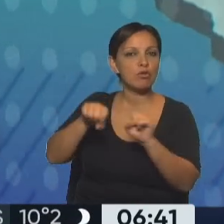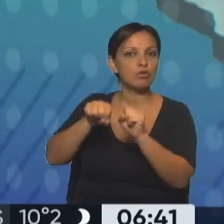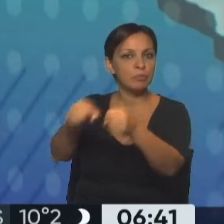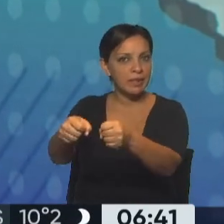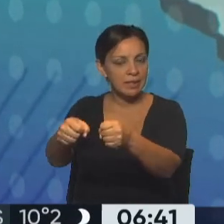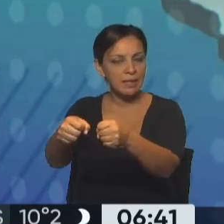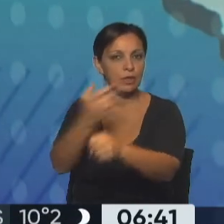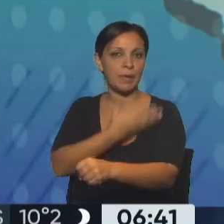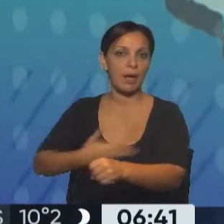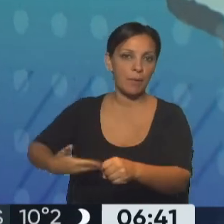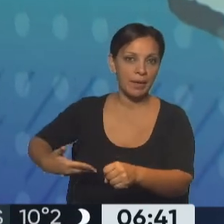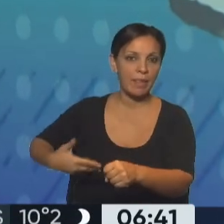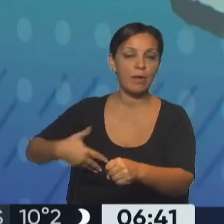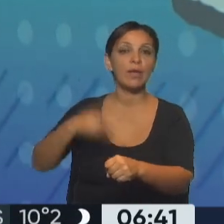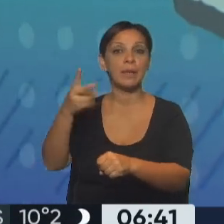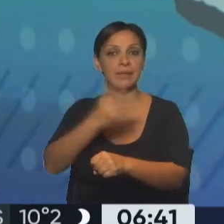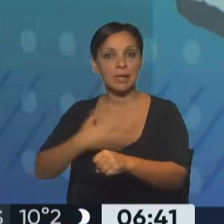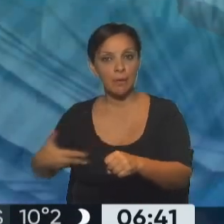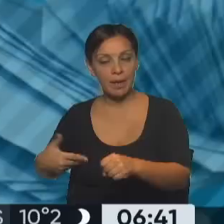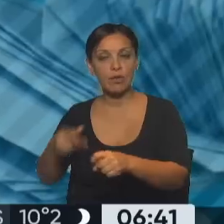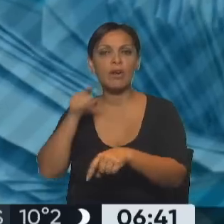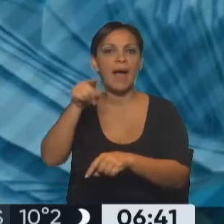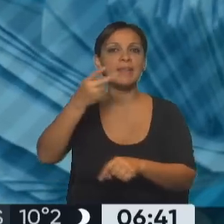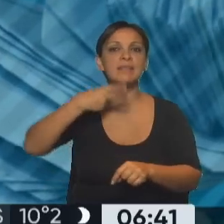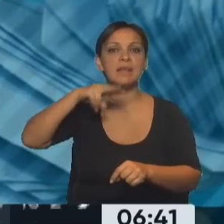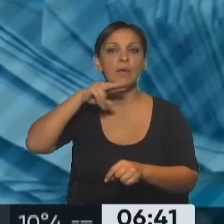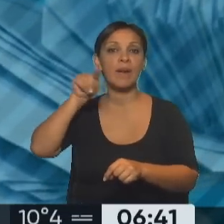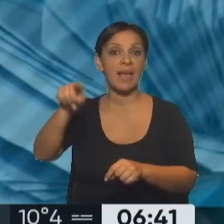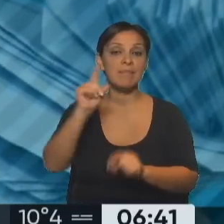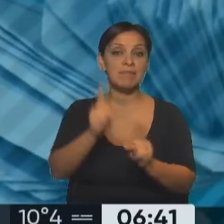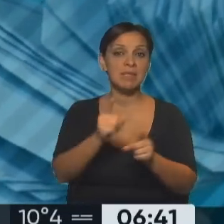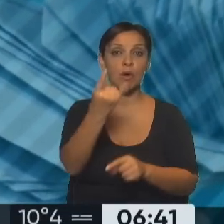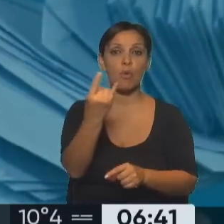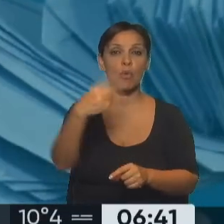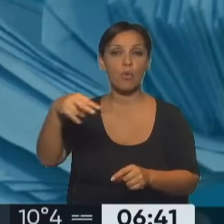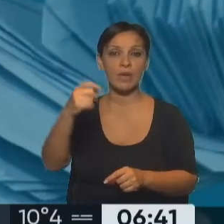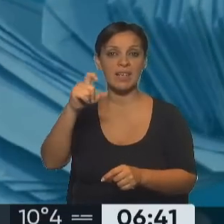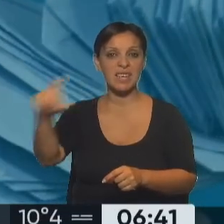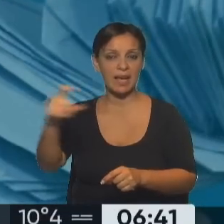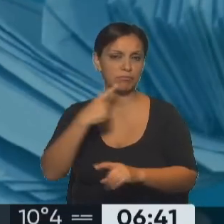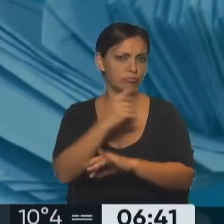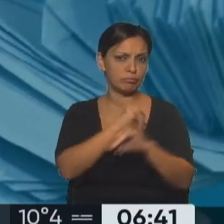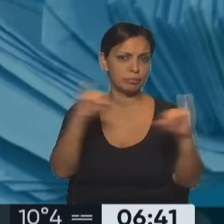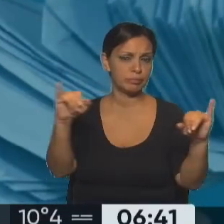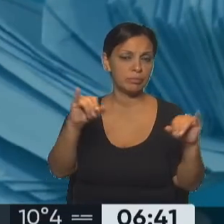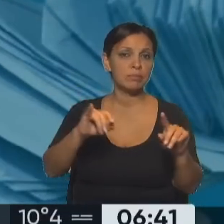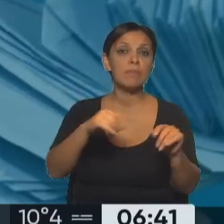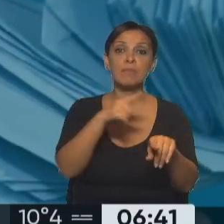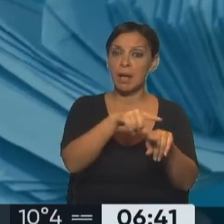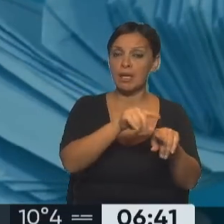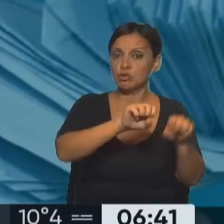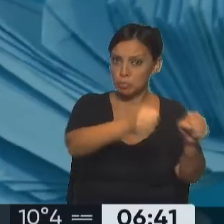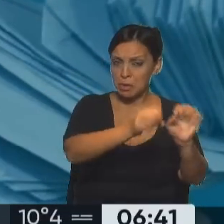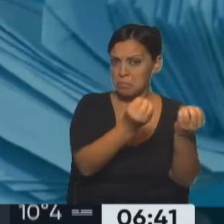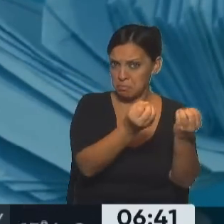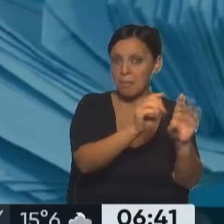a gobernador y vice. Se trata de la provincia de San Juan, donde Sergio Uñac ya anticipó que el resto de los cargos electivos